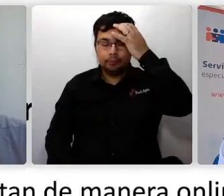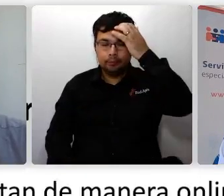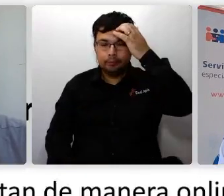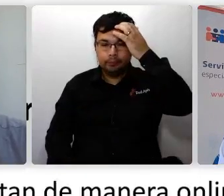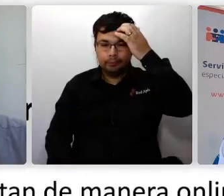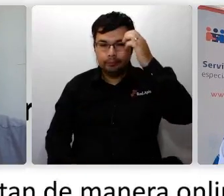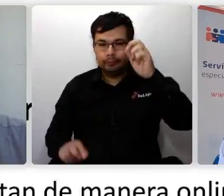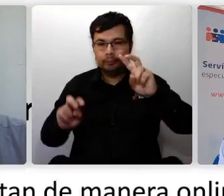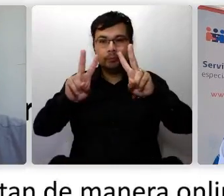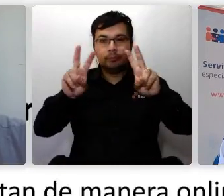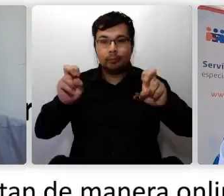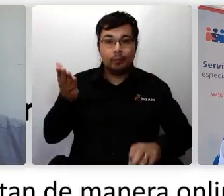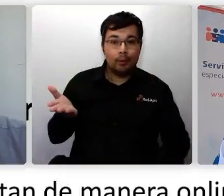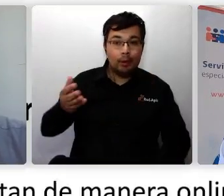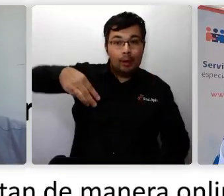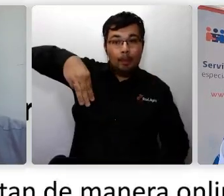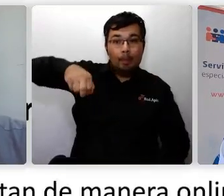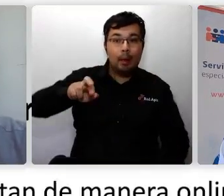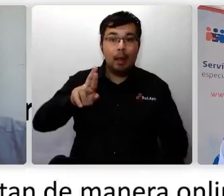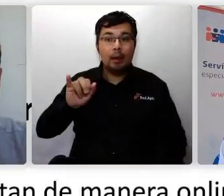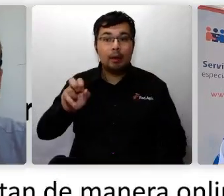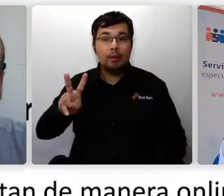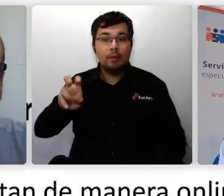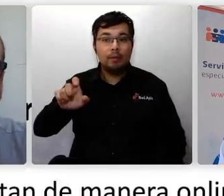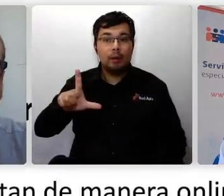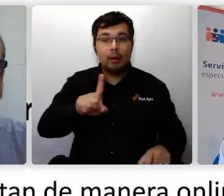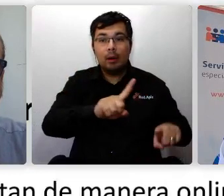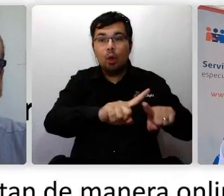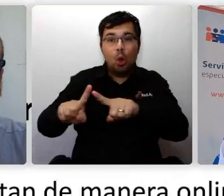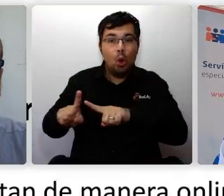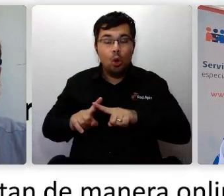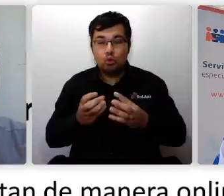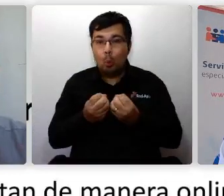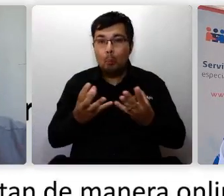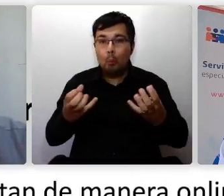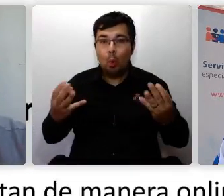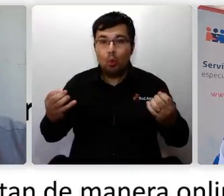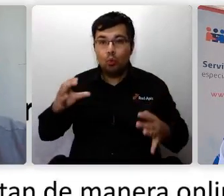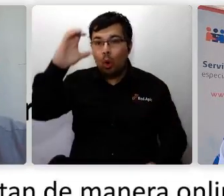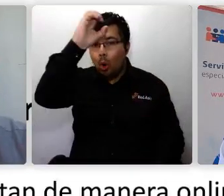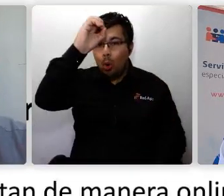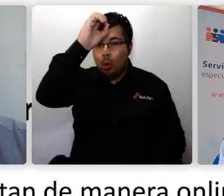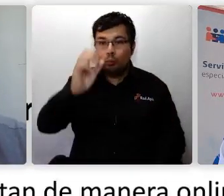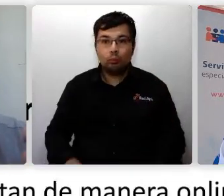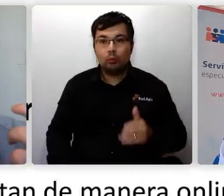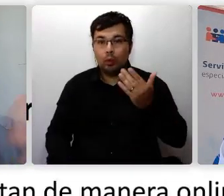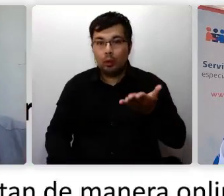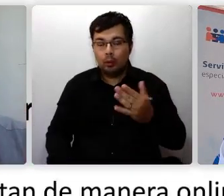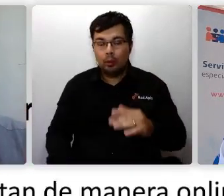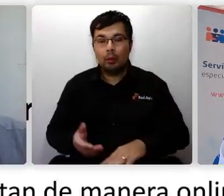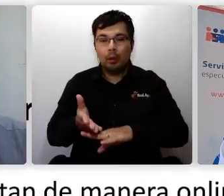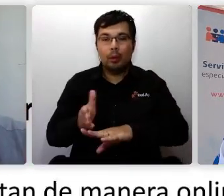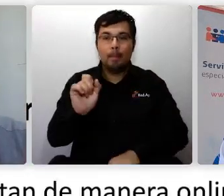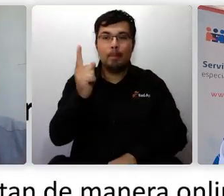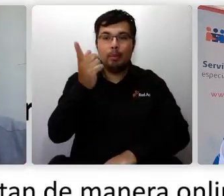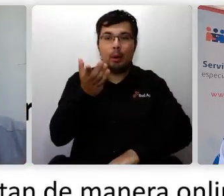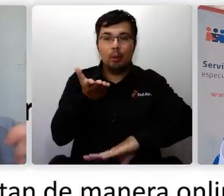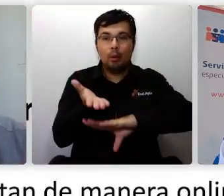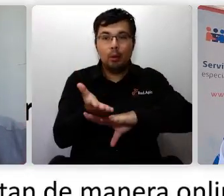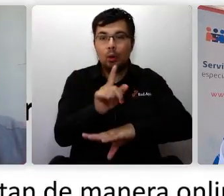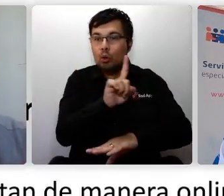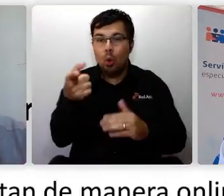de Maribel, hay muchos desde el punto de vista, y como dice Iván y recuerda, es que tenemos que tener la solicitud para ver, primero que no una evaluación,